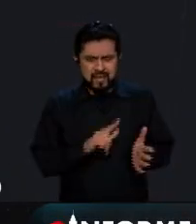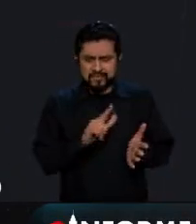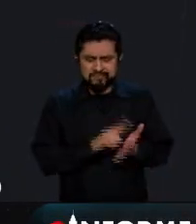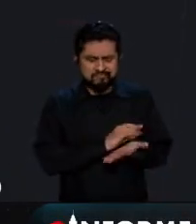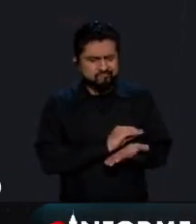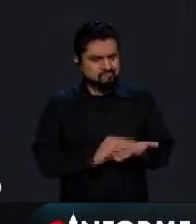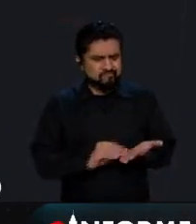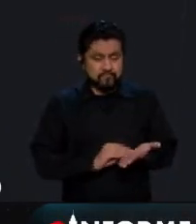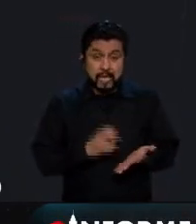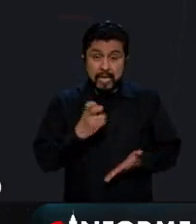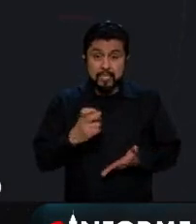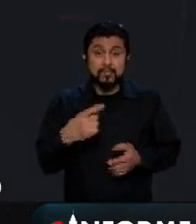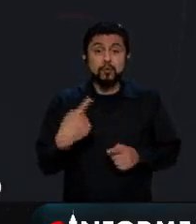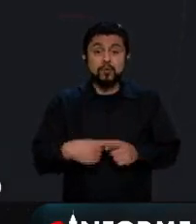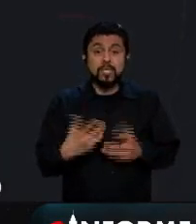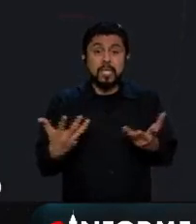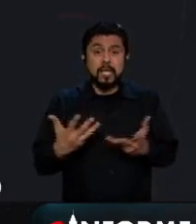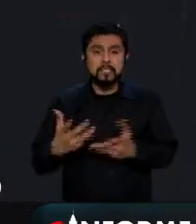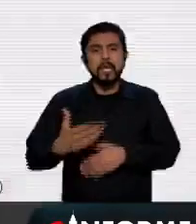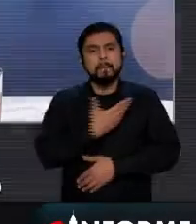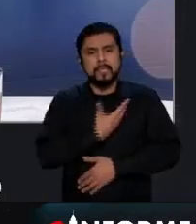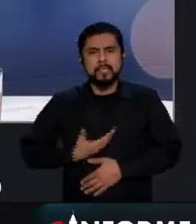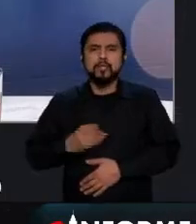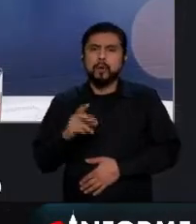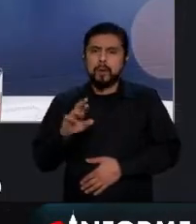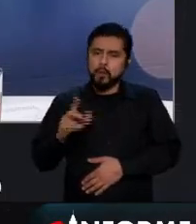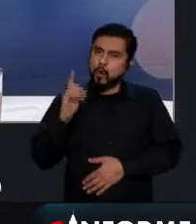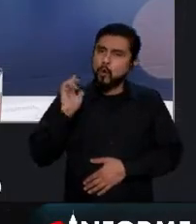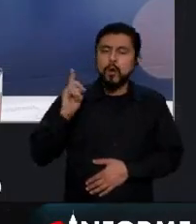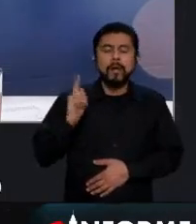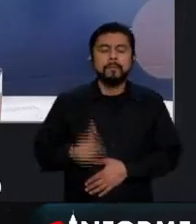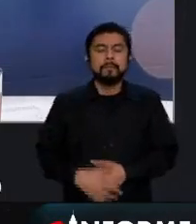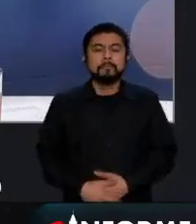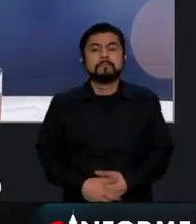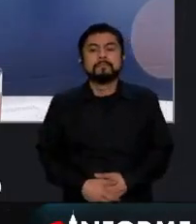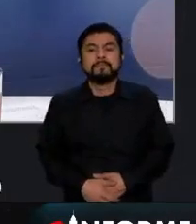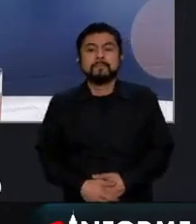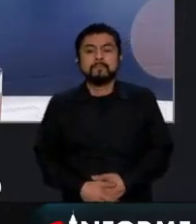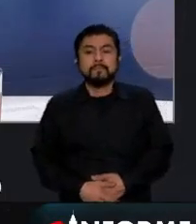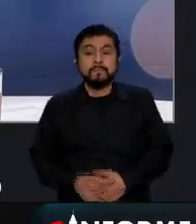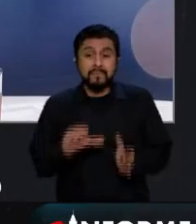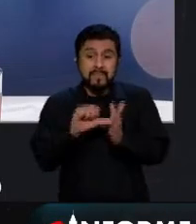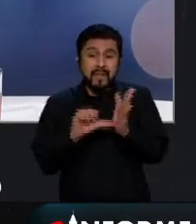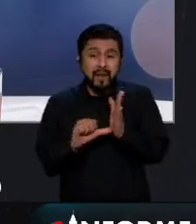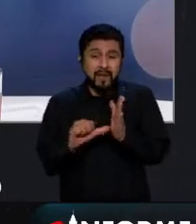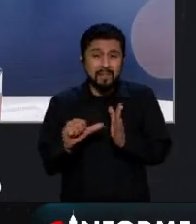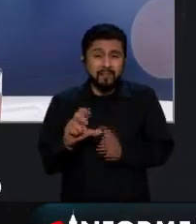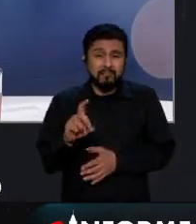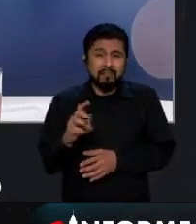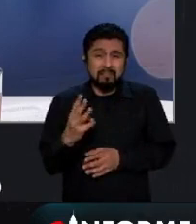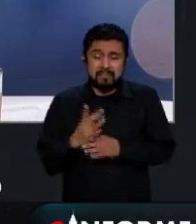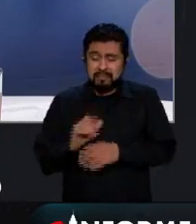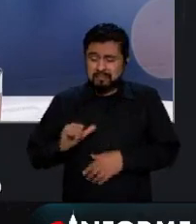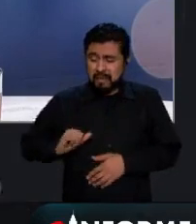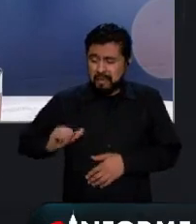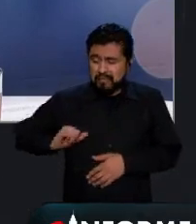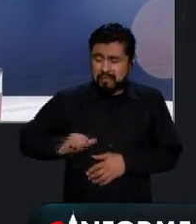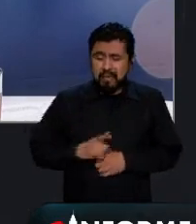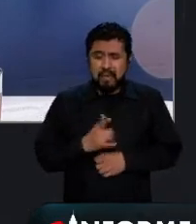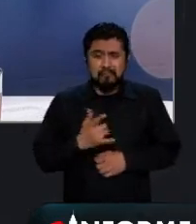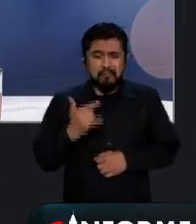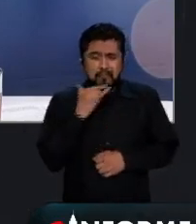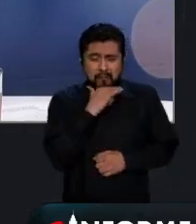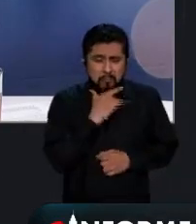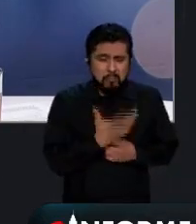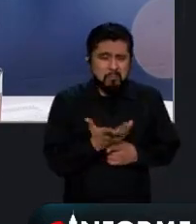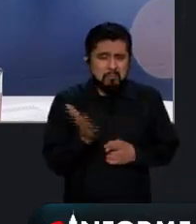puede hacer el presidente López Obrador. Claro, doctora, y justamente como comenta que es pues ya un artículo obsoleto e hipócrita, pues todavía pues